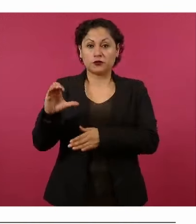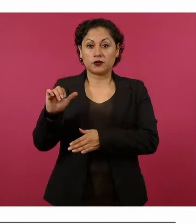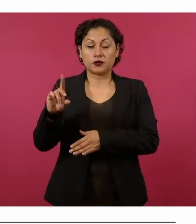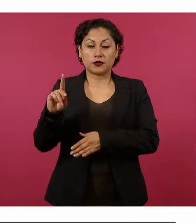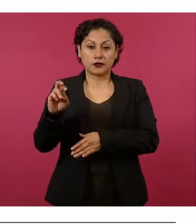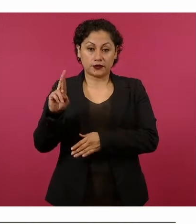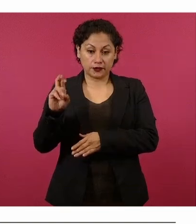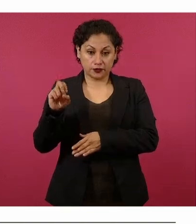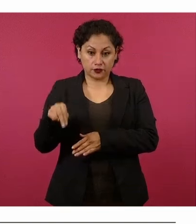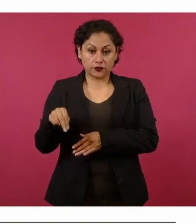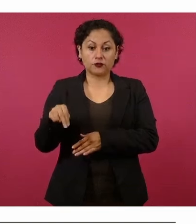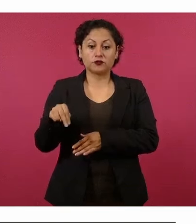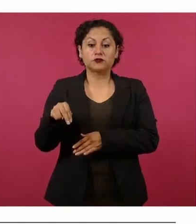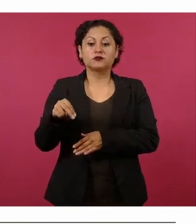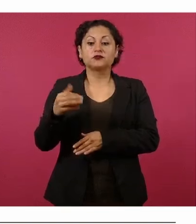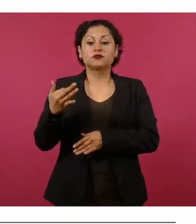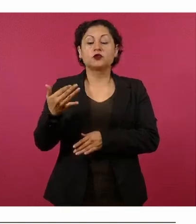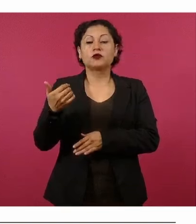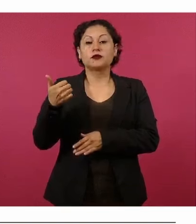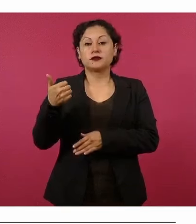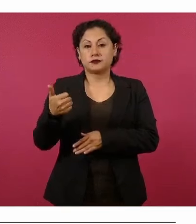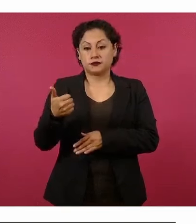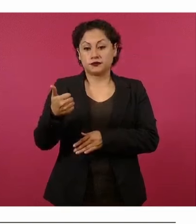Nieto, 56%, y nosotros,